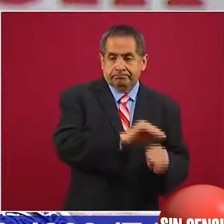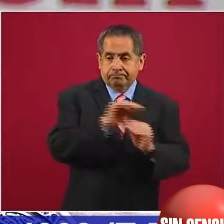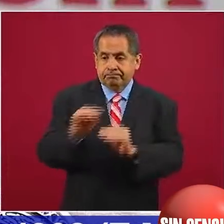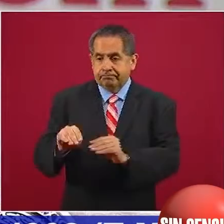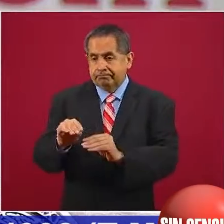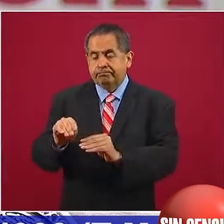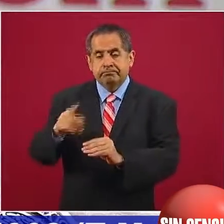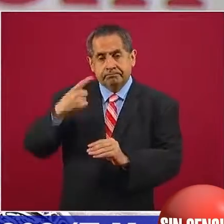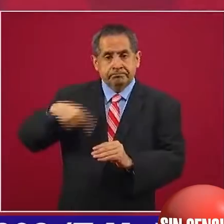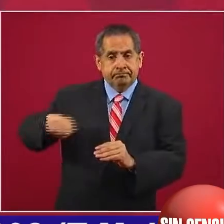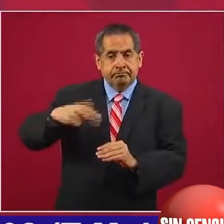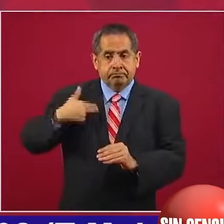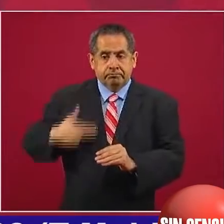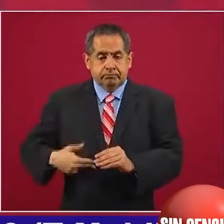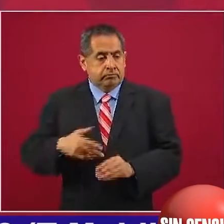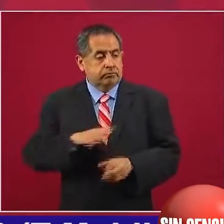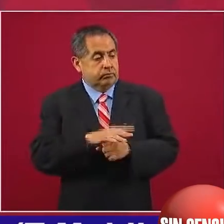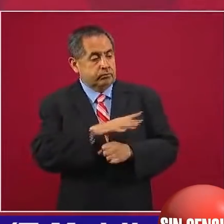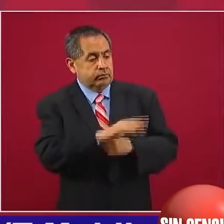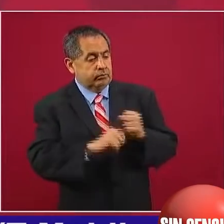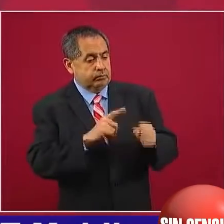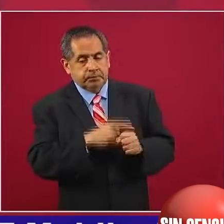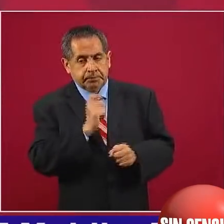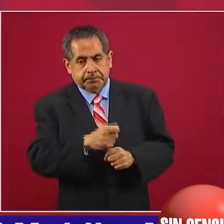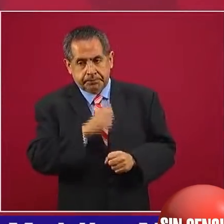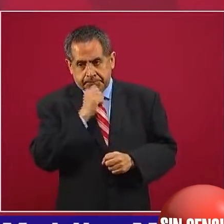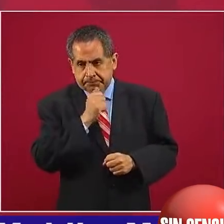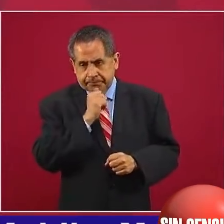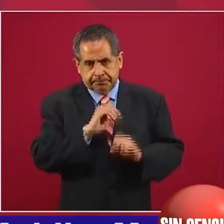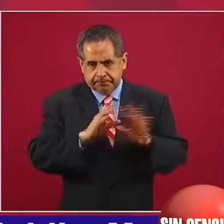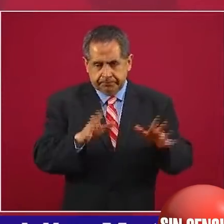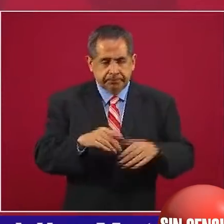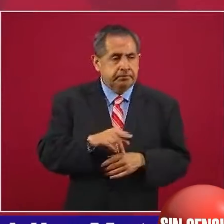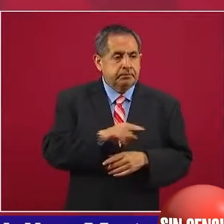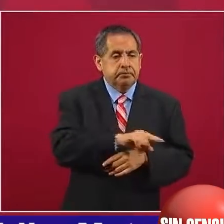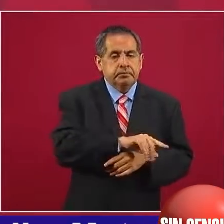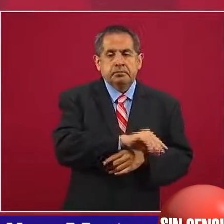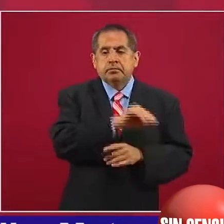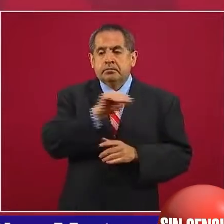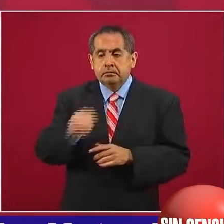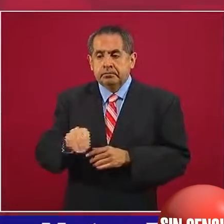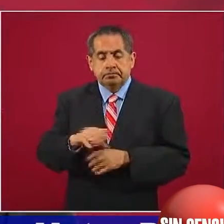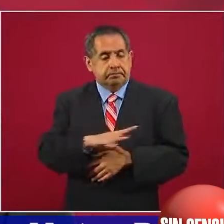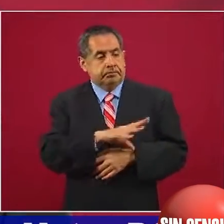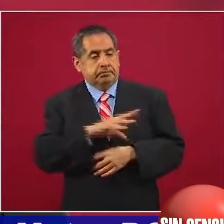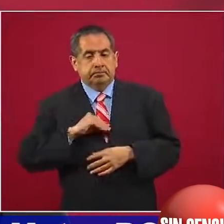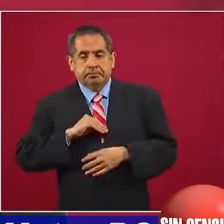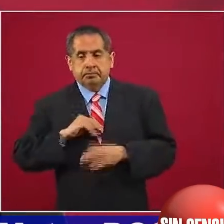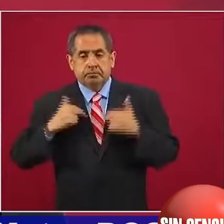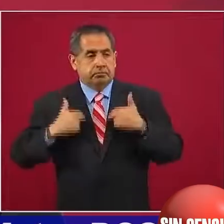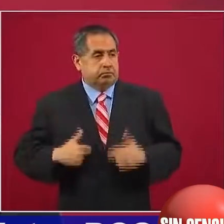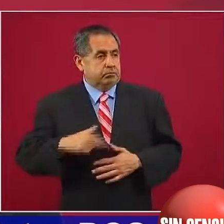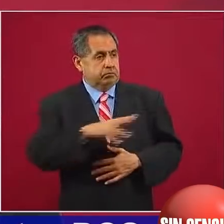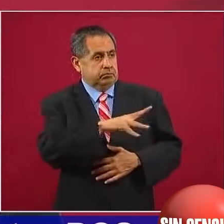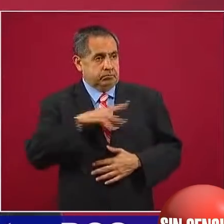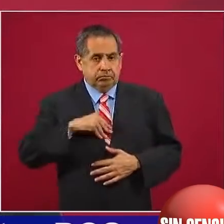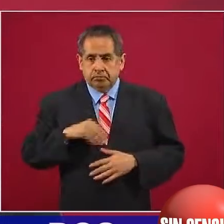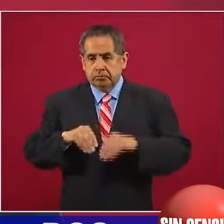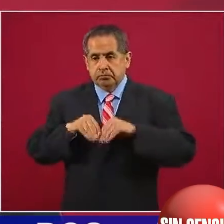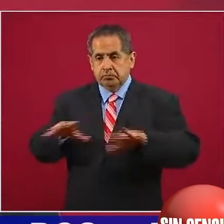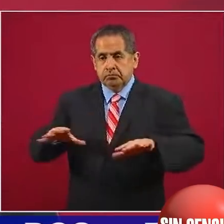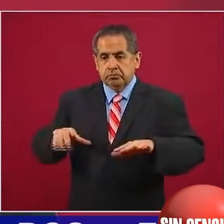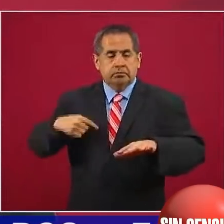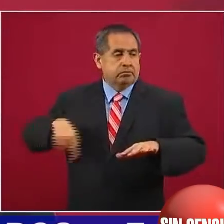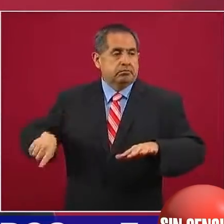qué especies de animales silvestres, y que emergió hacia la población humana, hacia la humanidad, la